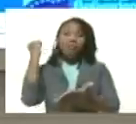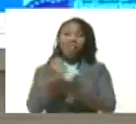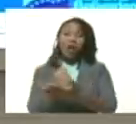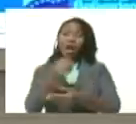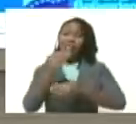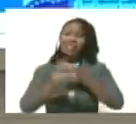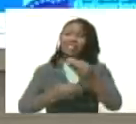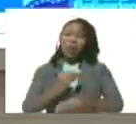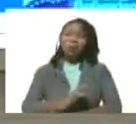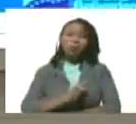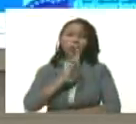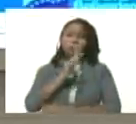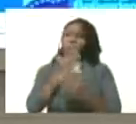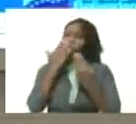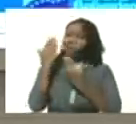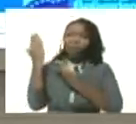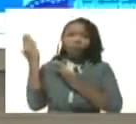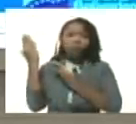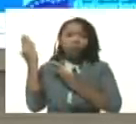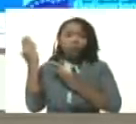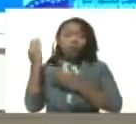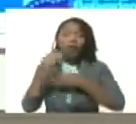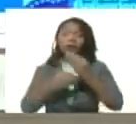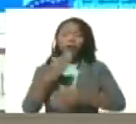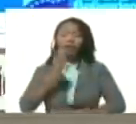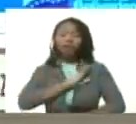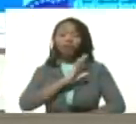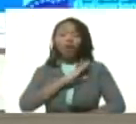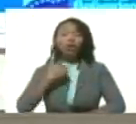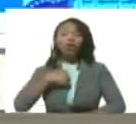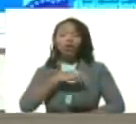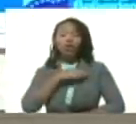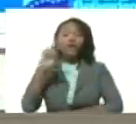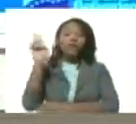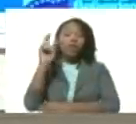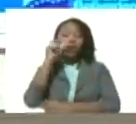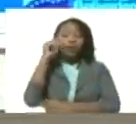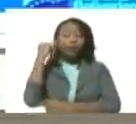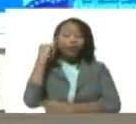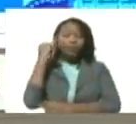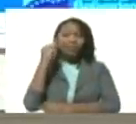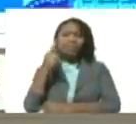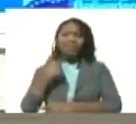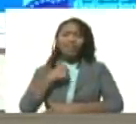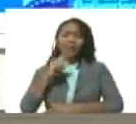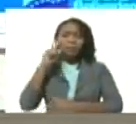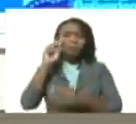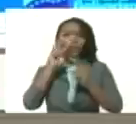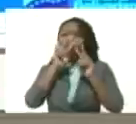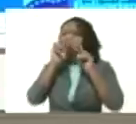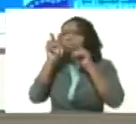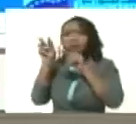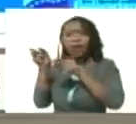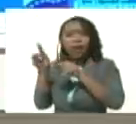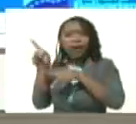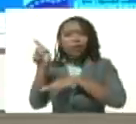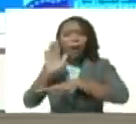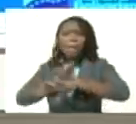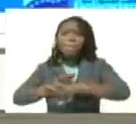extrajudicial, terrible, que tengamos nosotros como venezolanos, como venezolanas, tener que presenciar un